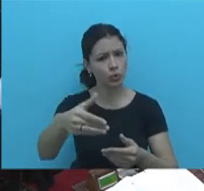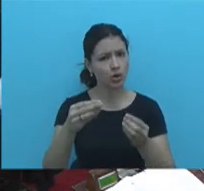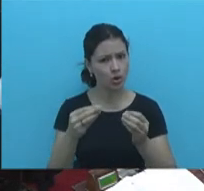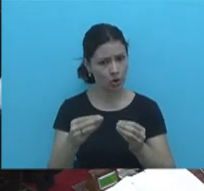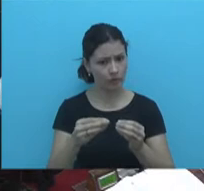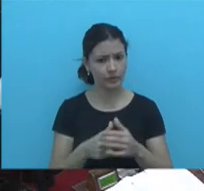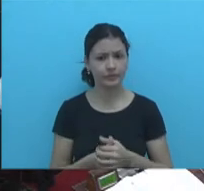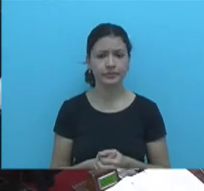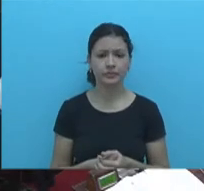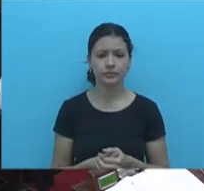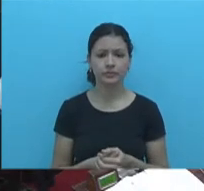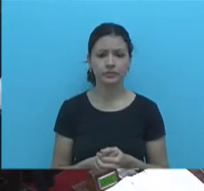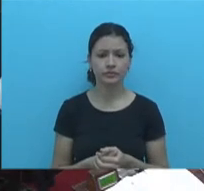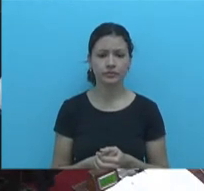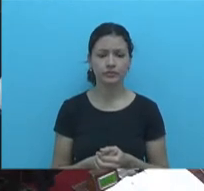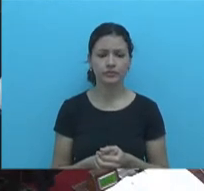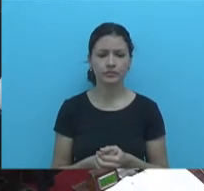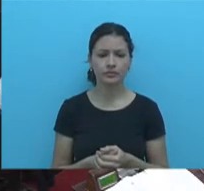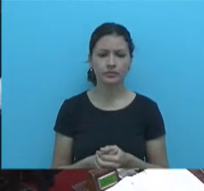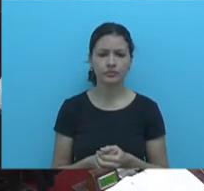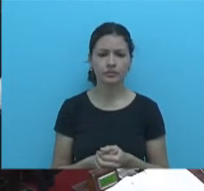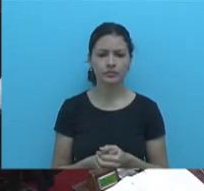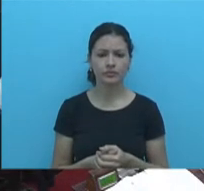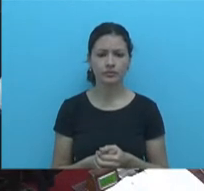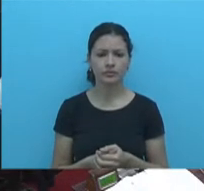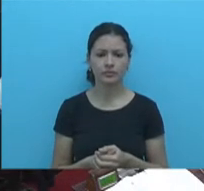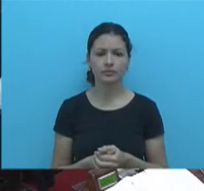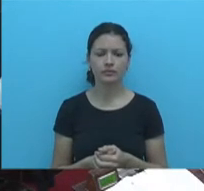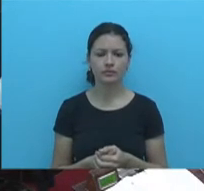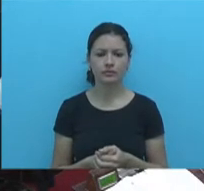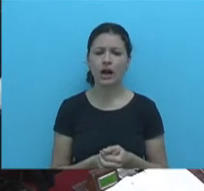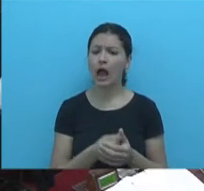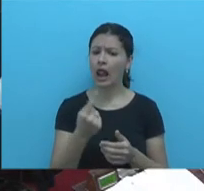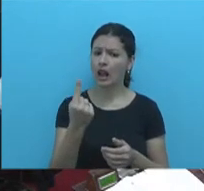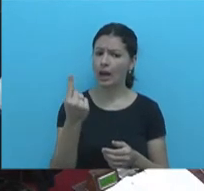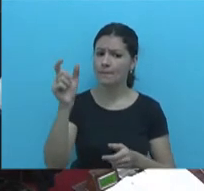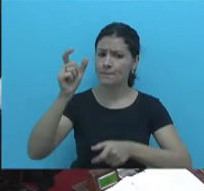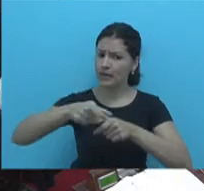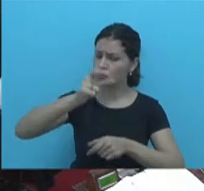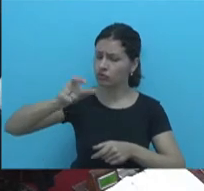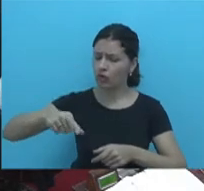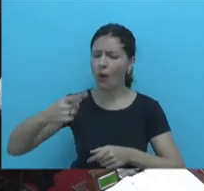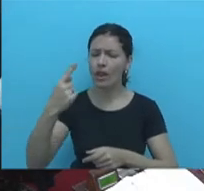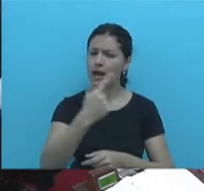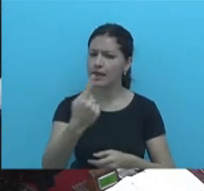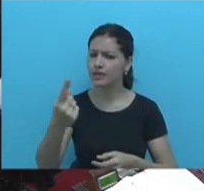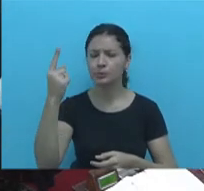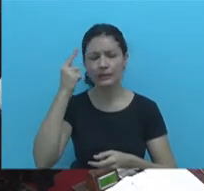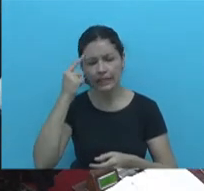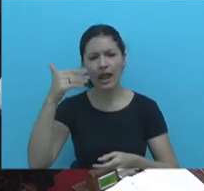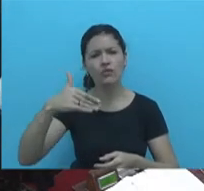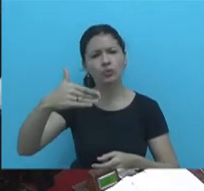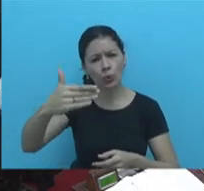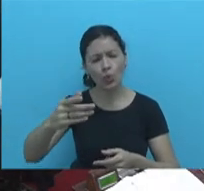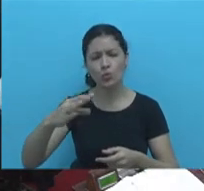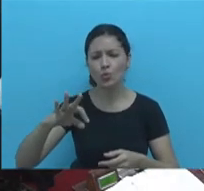asocia al concepto de realización personal, donde lleva a las personas a definir conscientemente las opciones que puede tener para conducir su vida y alcanzar